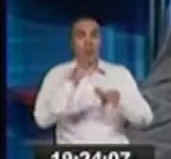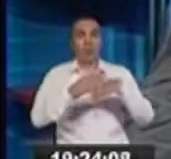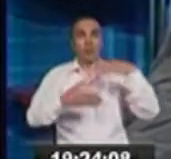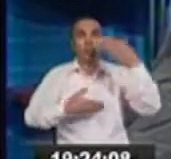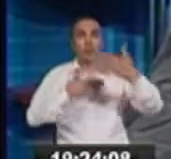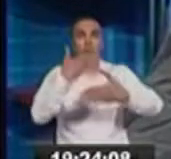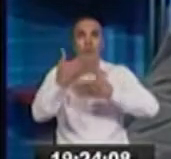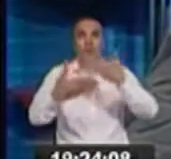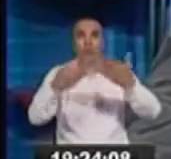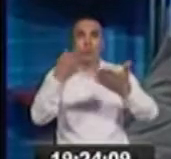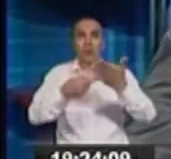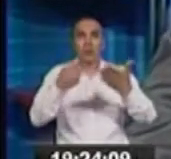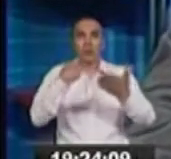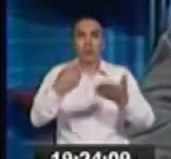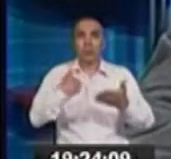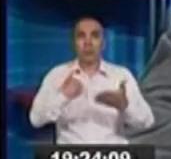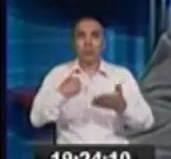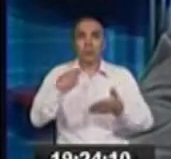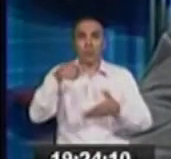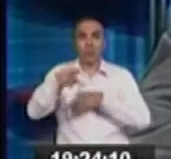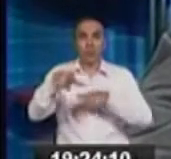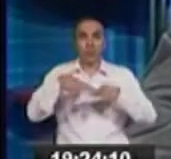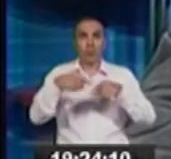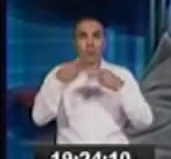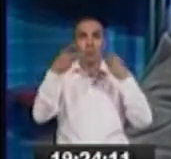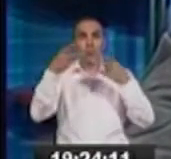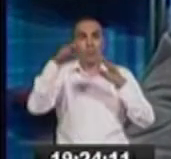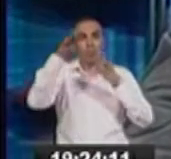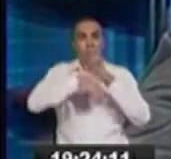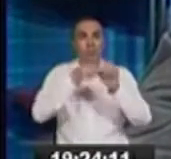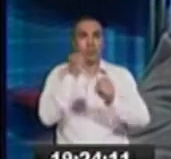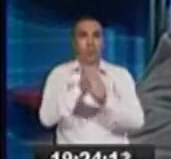de optimización en el sector público.